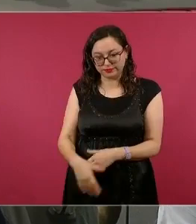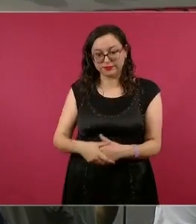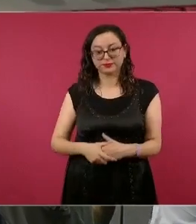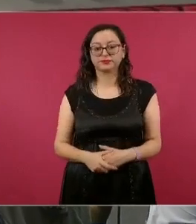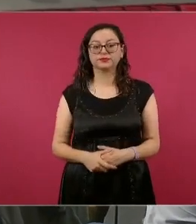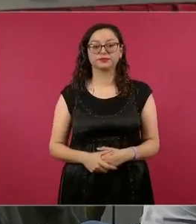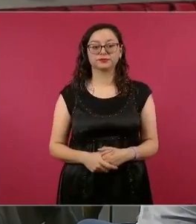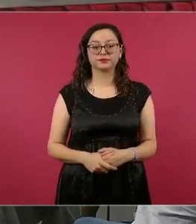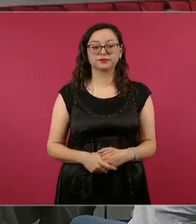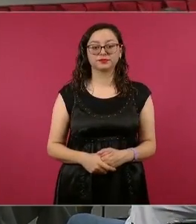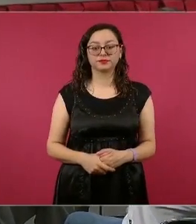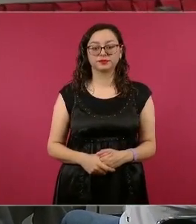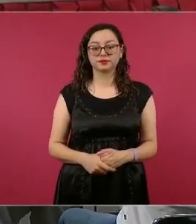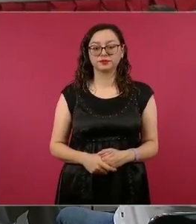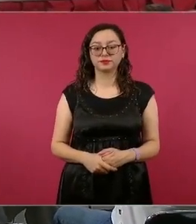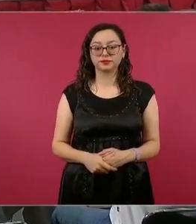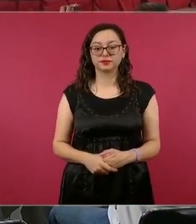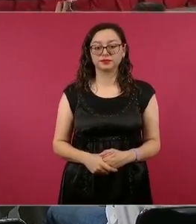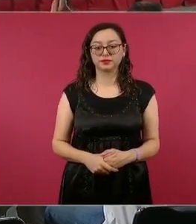Sí. Es de la Federación.